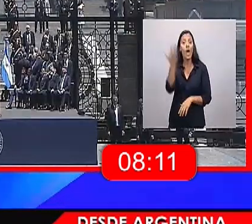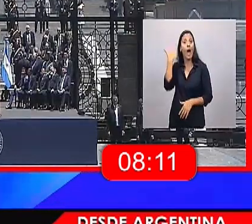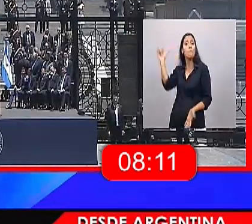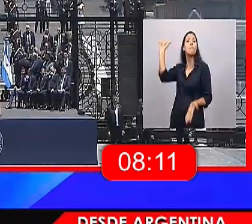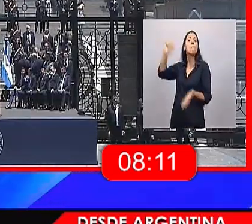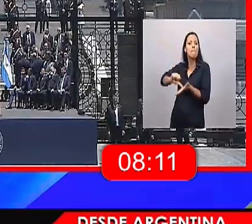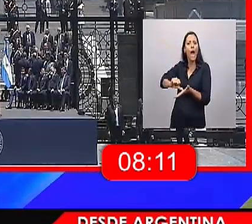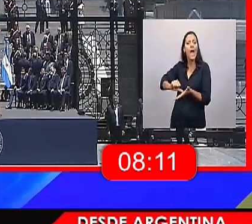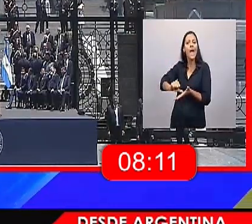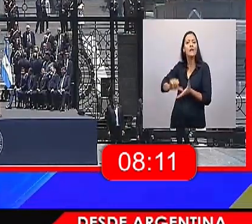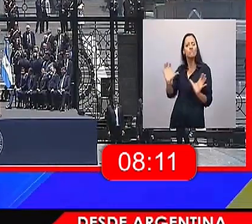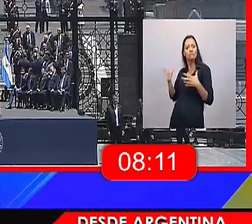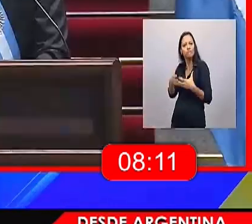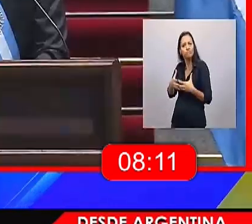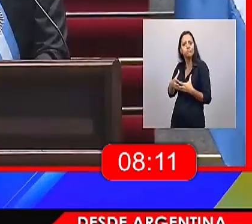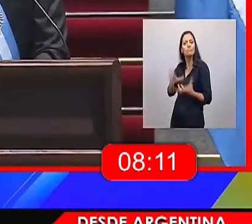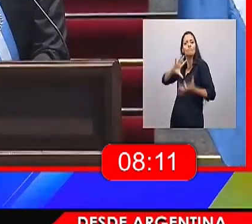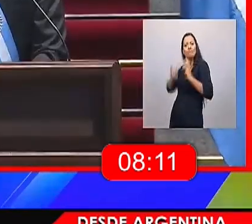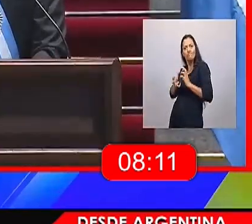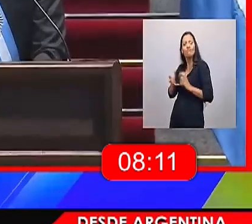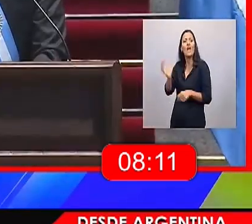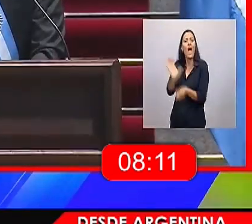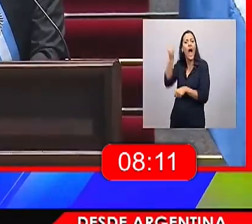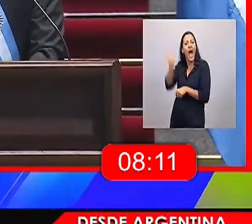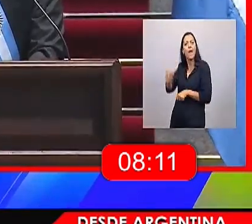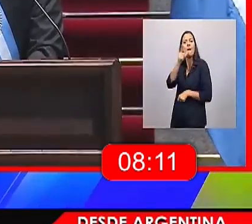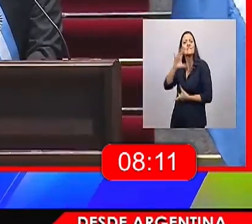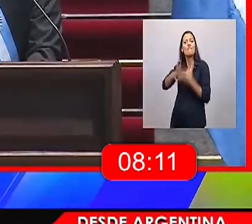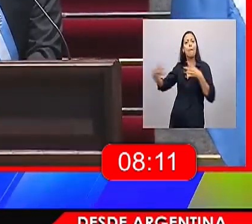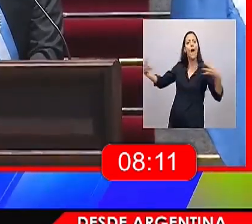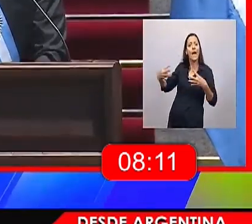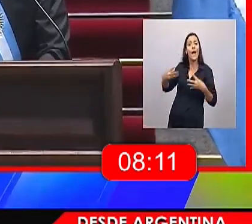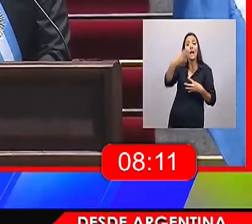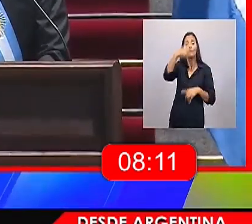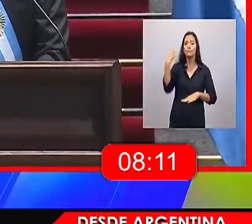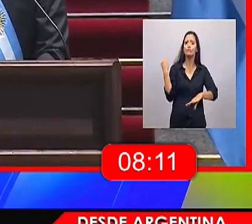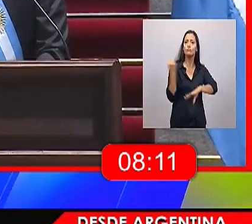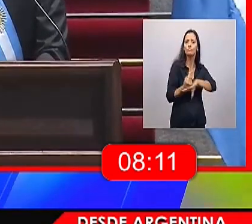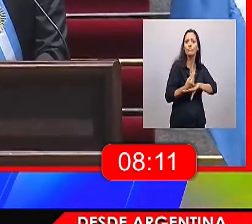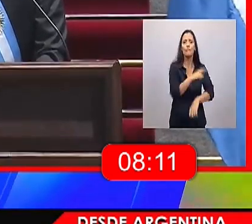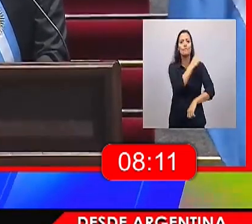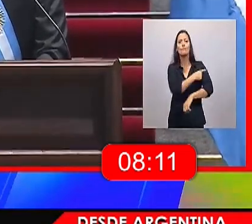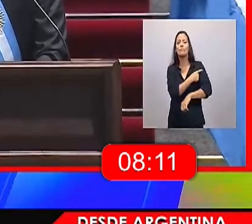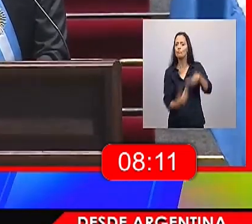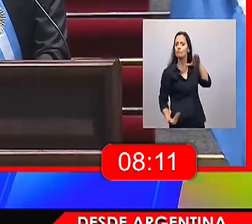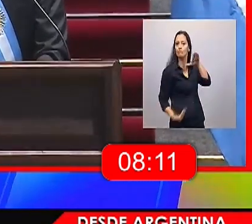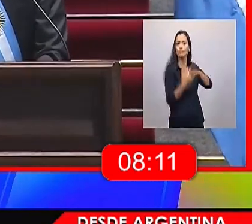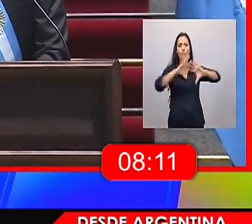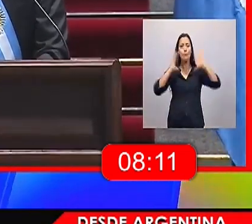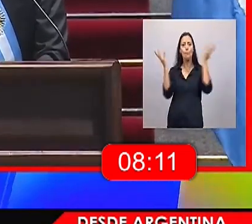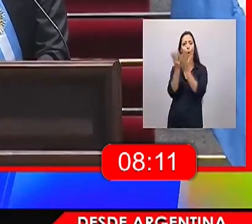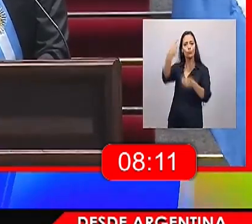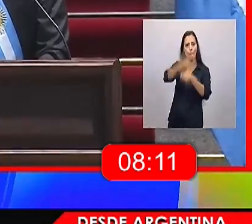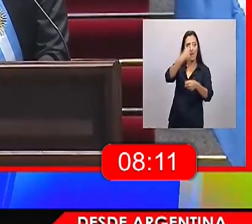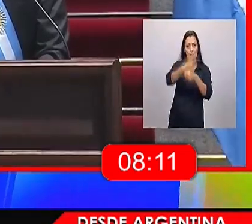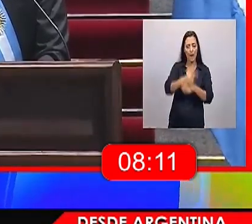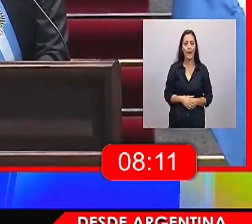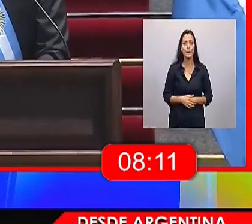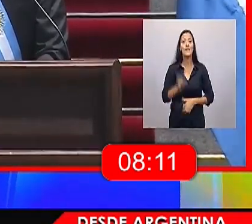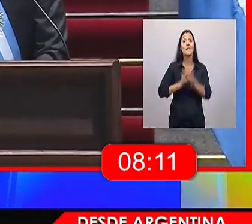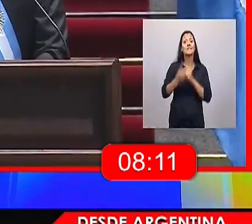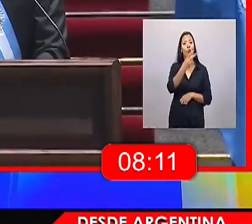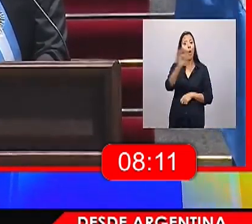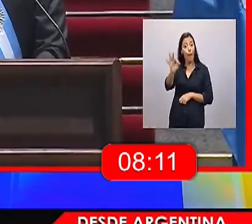Ahora se espera, no sé si habrá declarado ya el ministro de Economía, ¿no? Luis Caputo. Sin embargo,